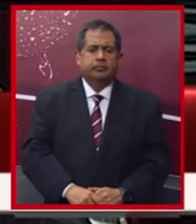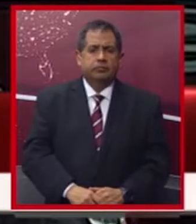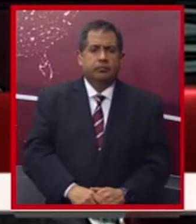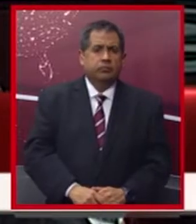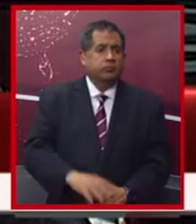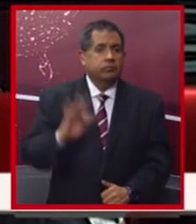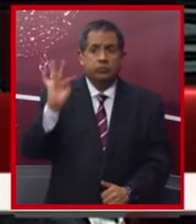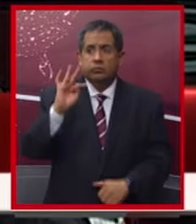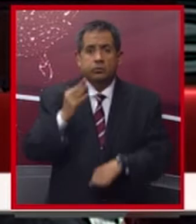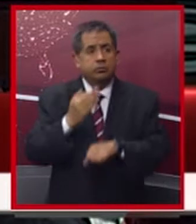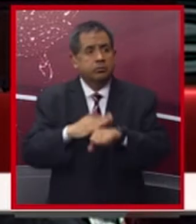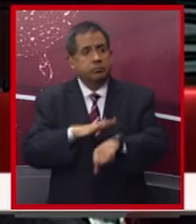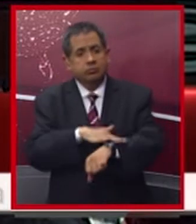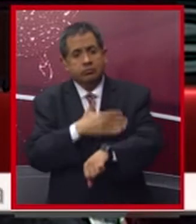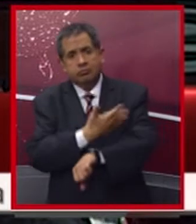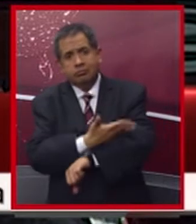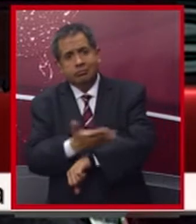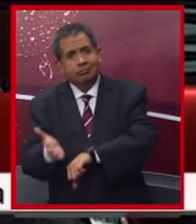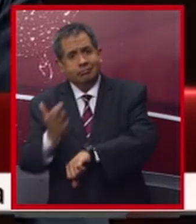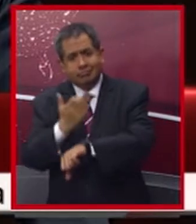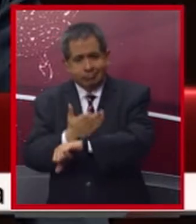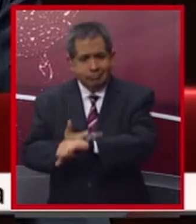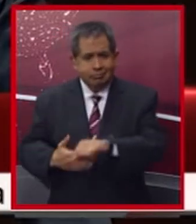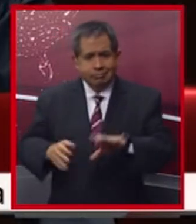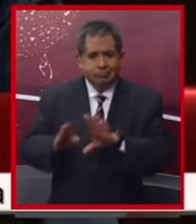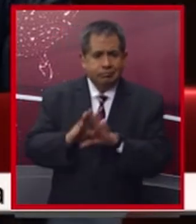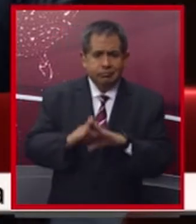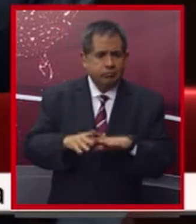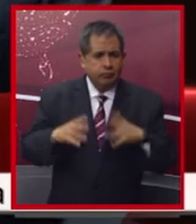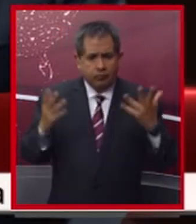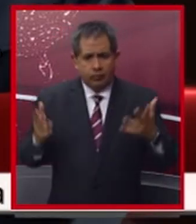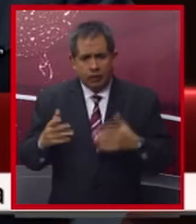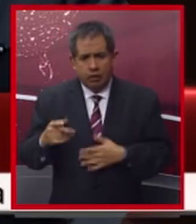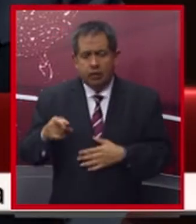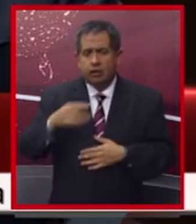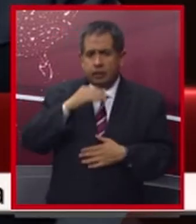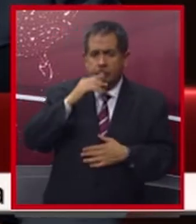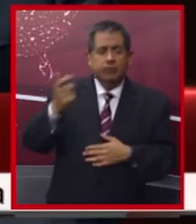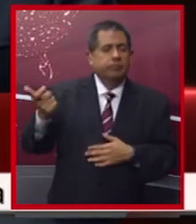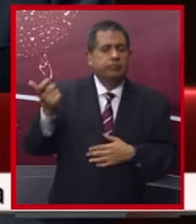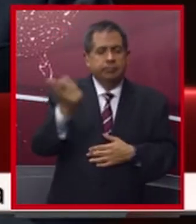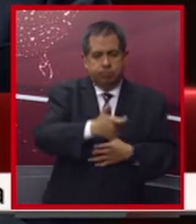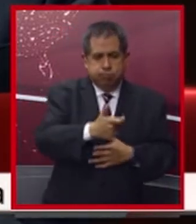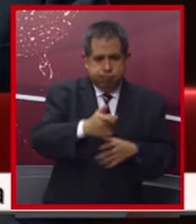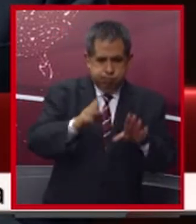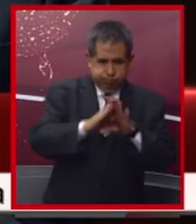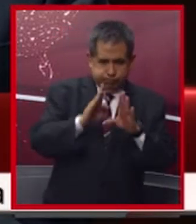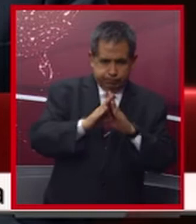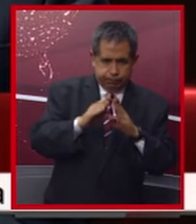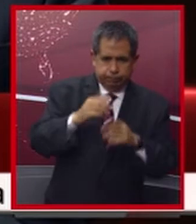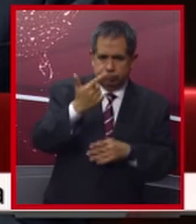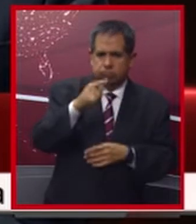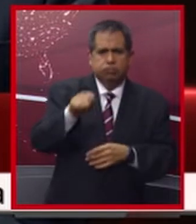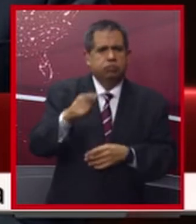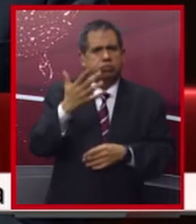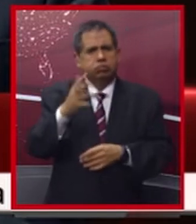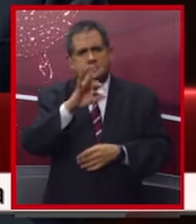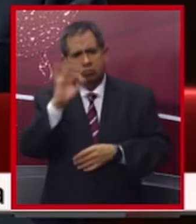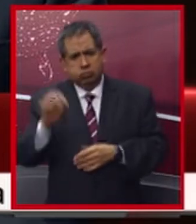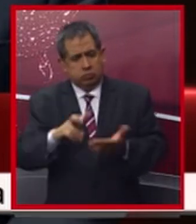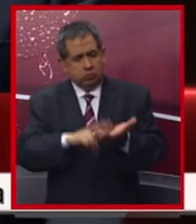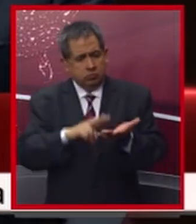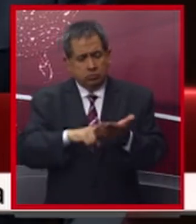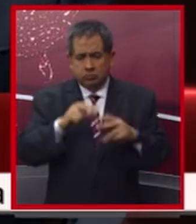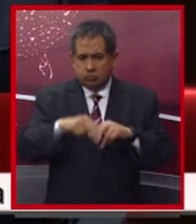Cuando la demora sea superior a 2 e inferior a 4 horas, se compensará con el 7.5% del valor